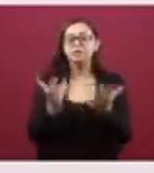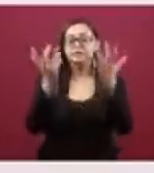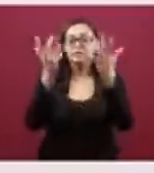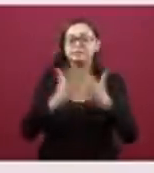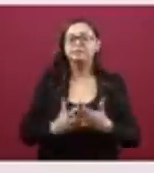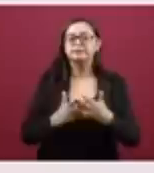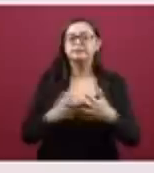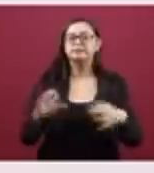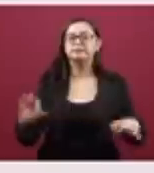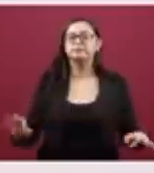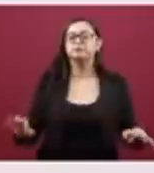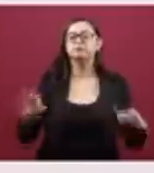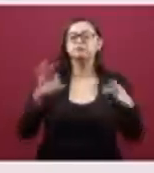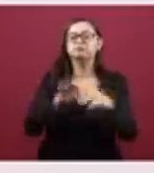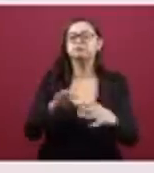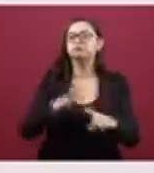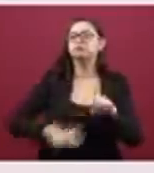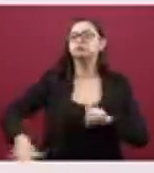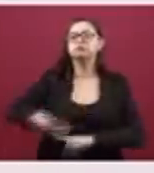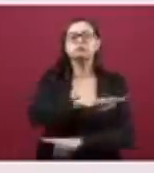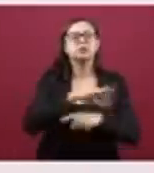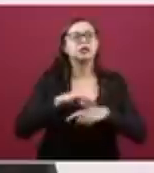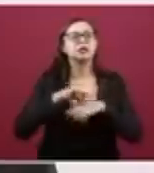realidades y circunstancias.